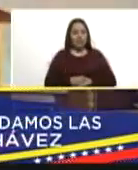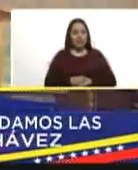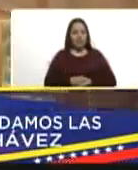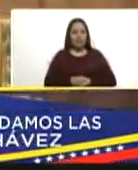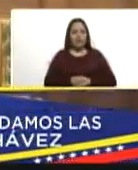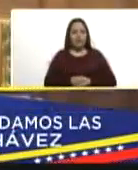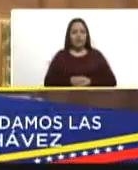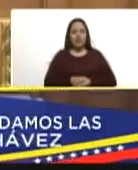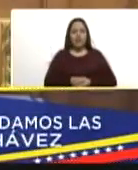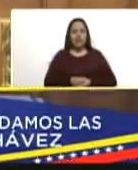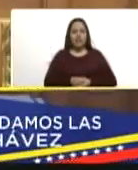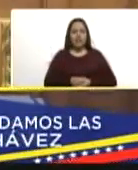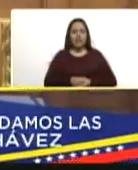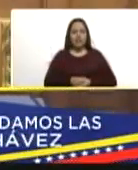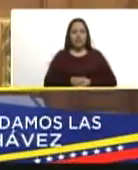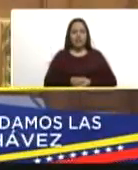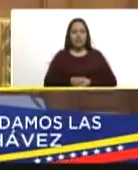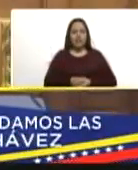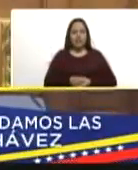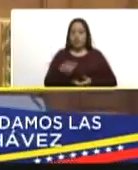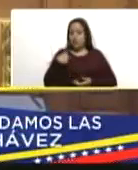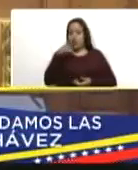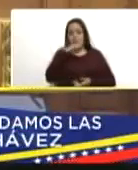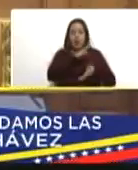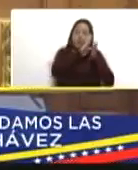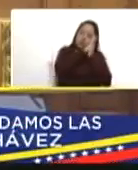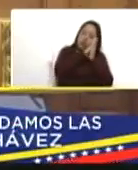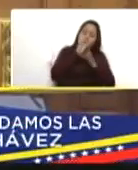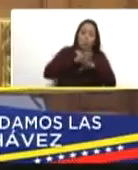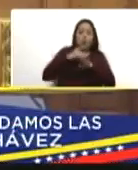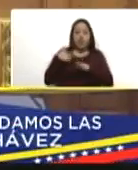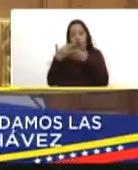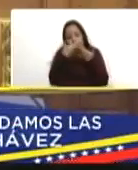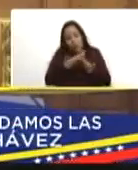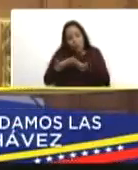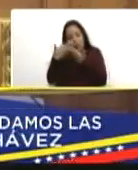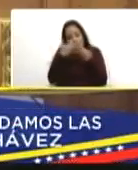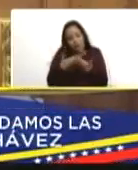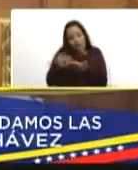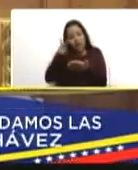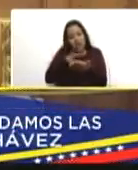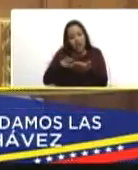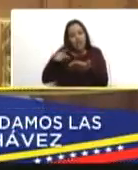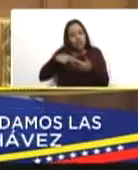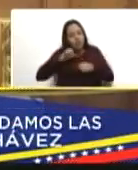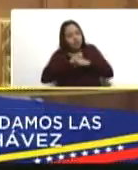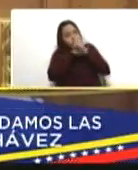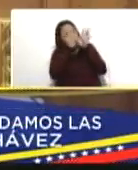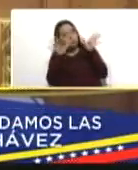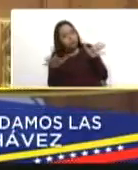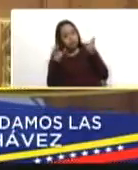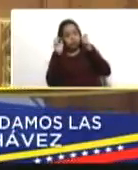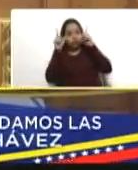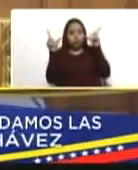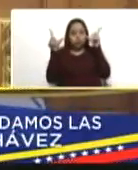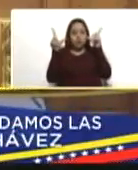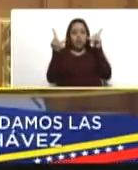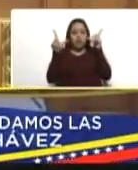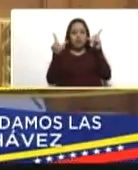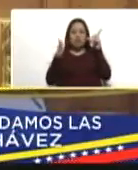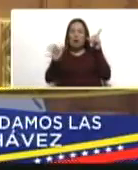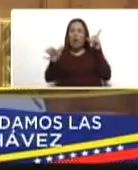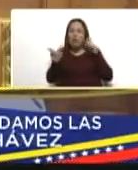mañana y yo no dormí porque estaba estudiando y me levanté muy temprano y apenas medio